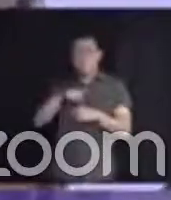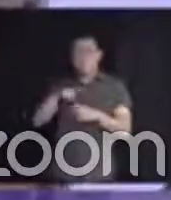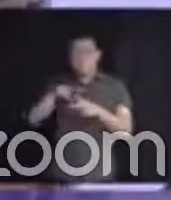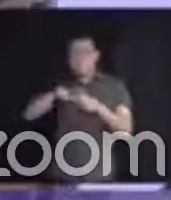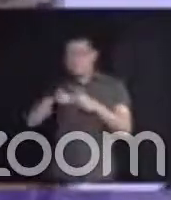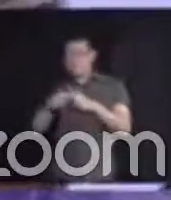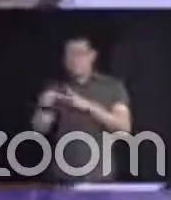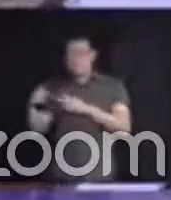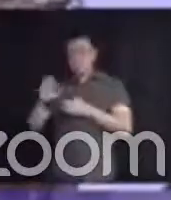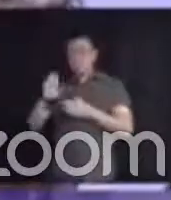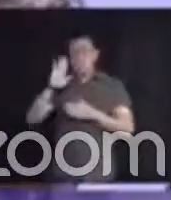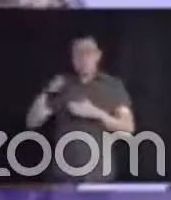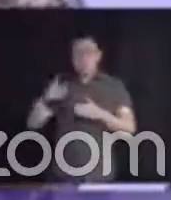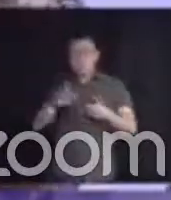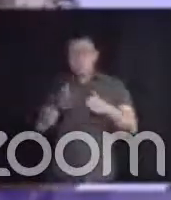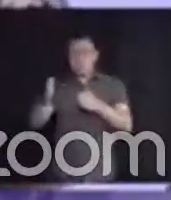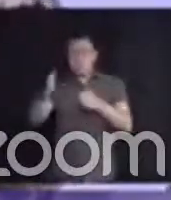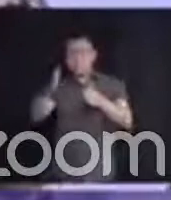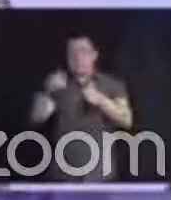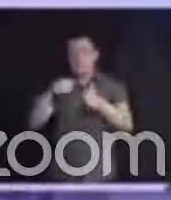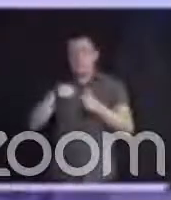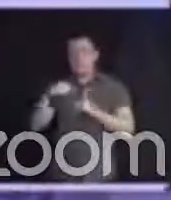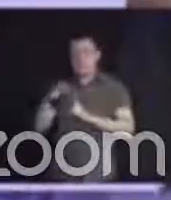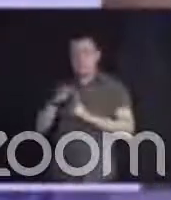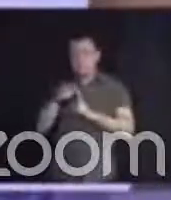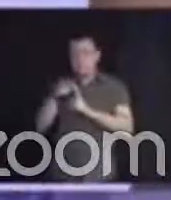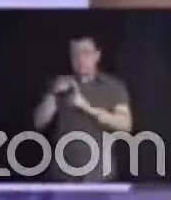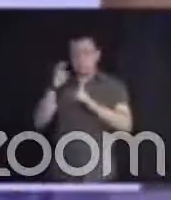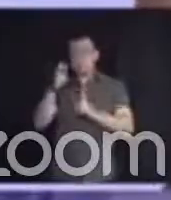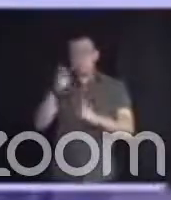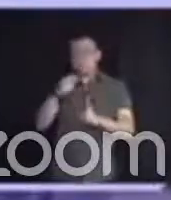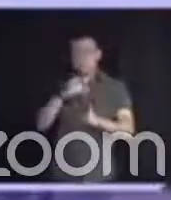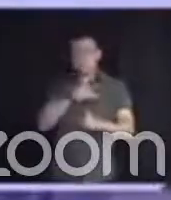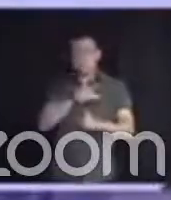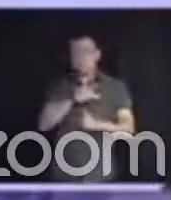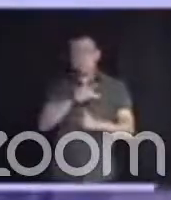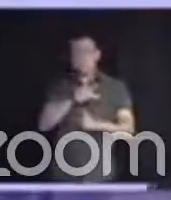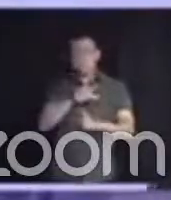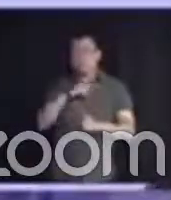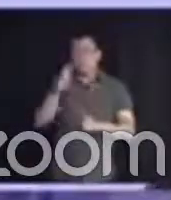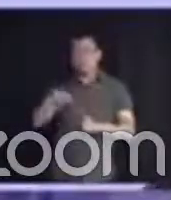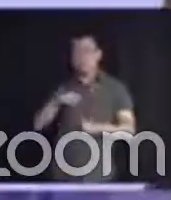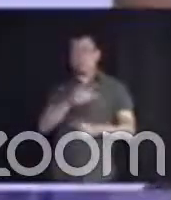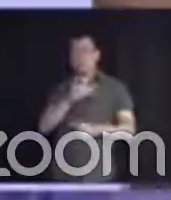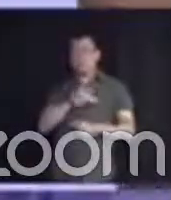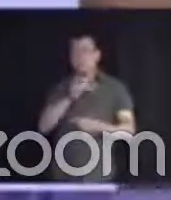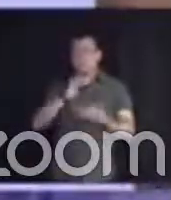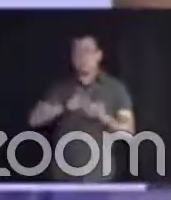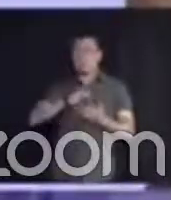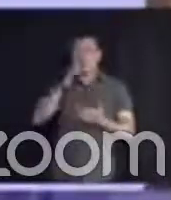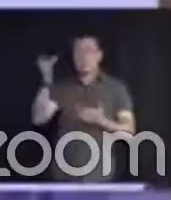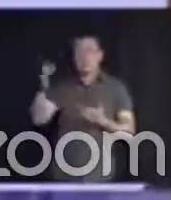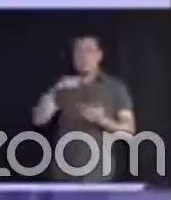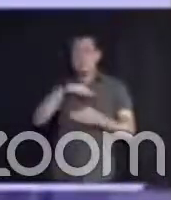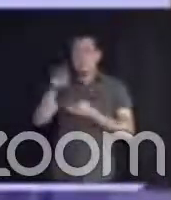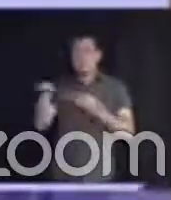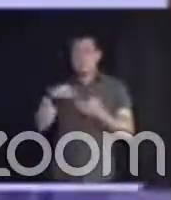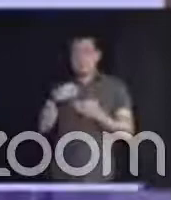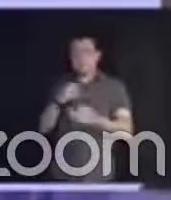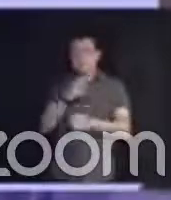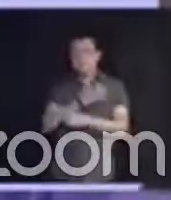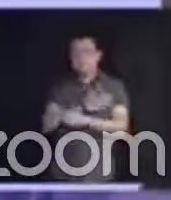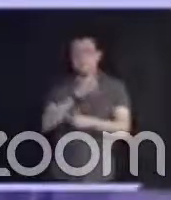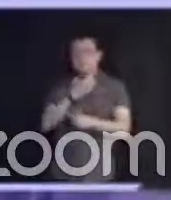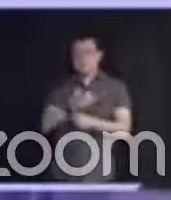que fueron los que abrieron el camino, gracias, gracias, es lo único que hay en mi corazón, dar gracias